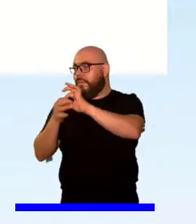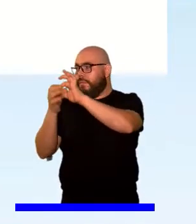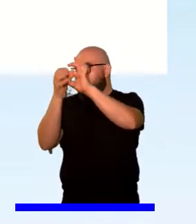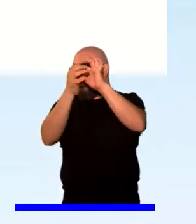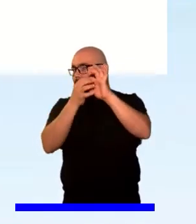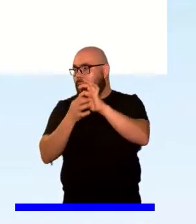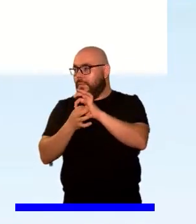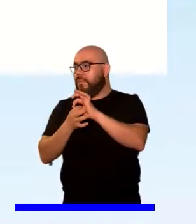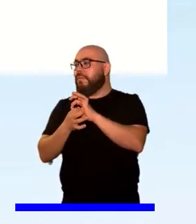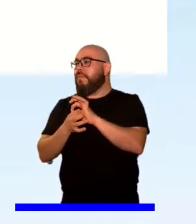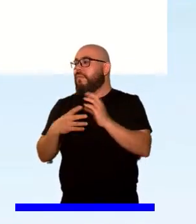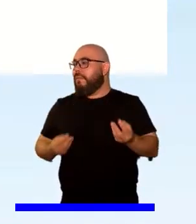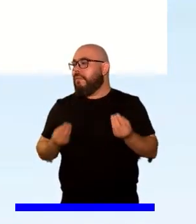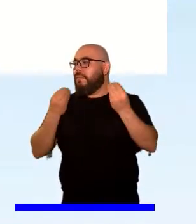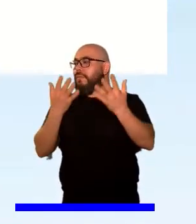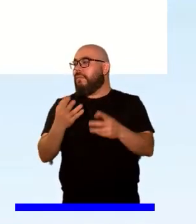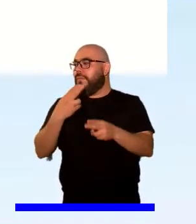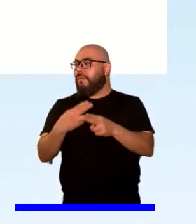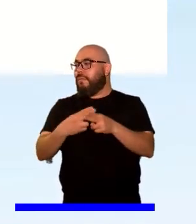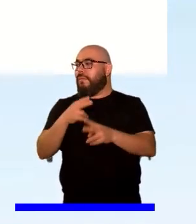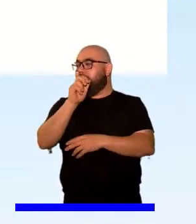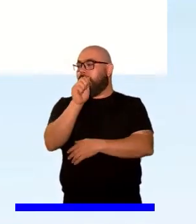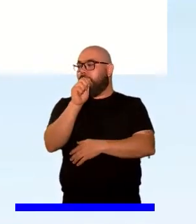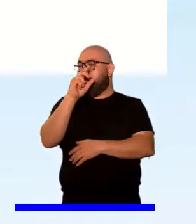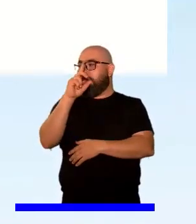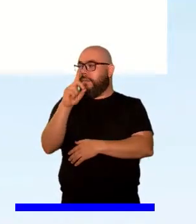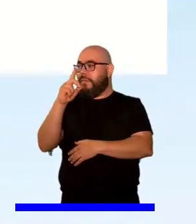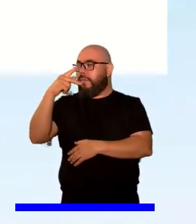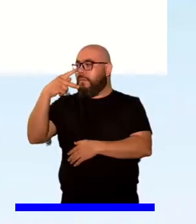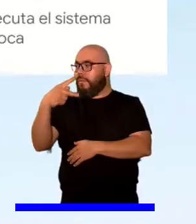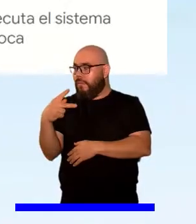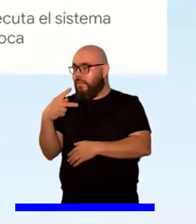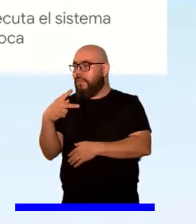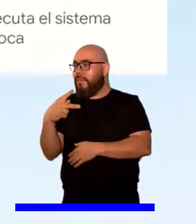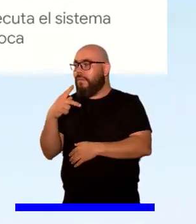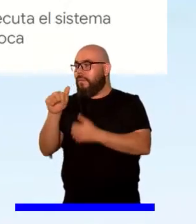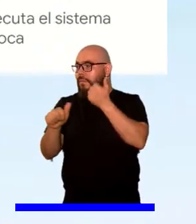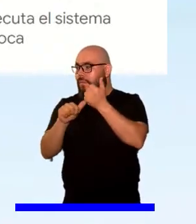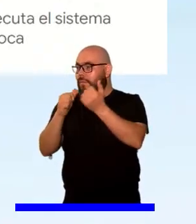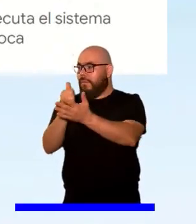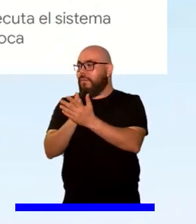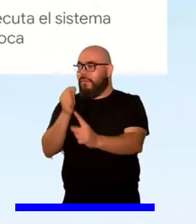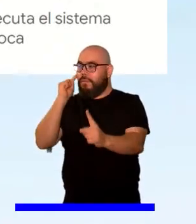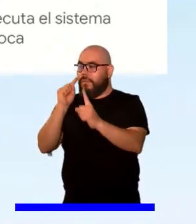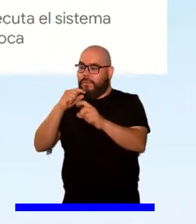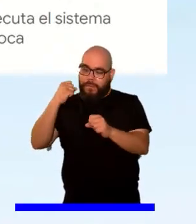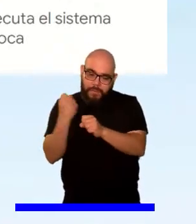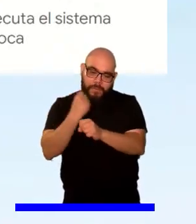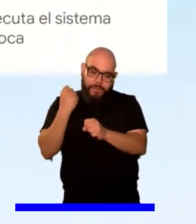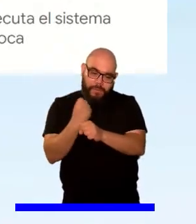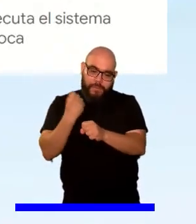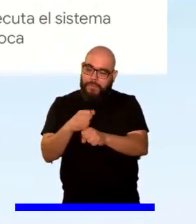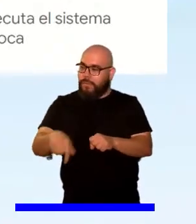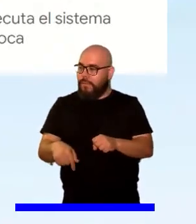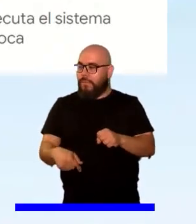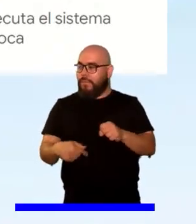agentes. Nosotros tenemos algo que se llama la ADK para hacer esto, Agent Development Kit. Es el objetivo de lo que estamos haciendo dentro de la